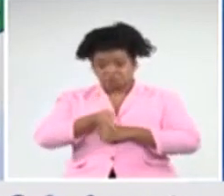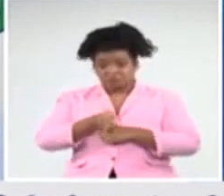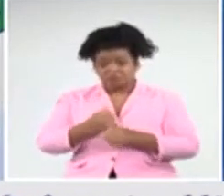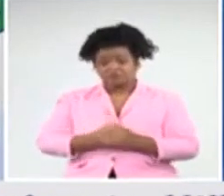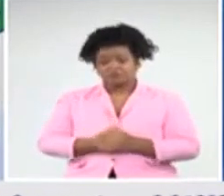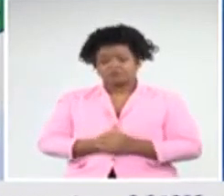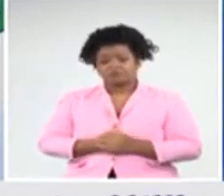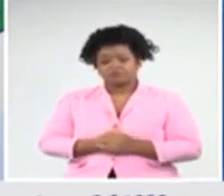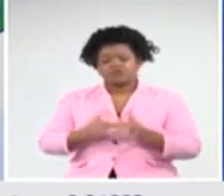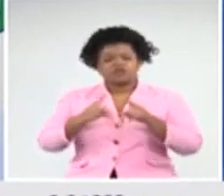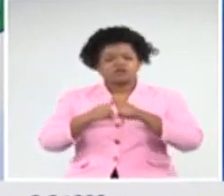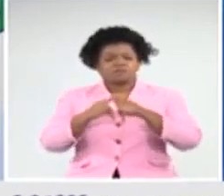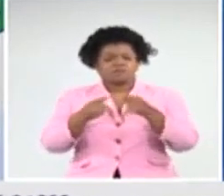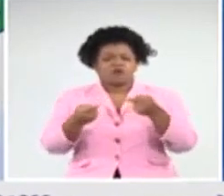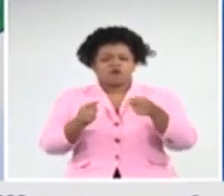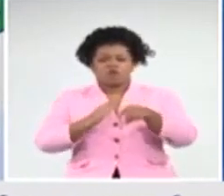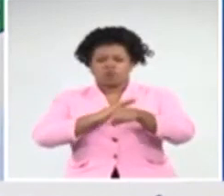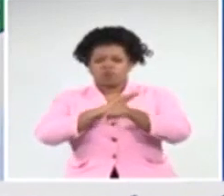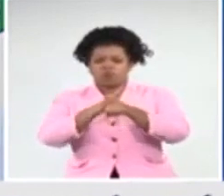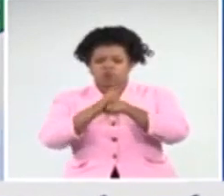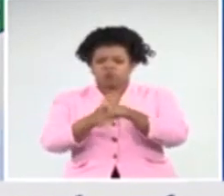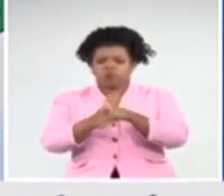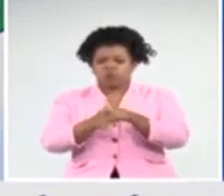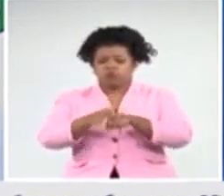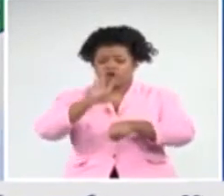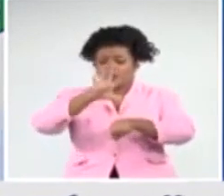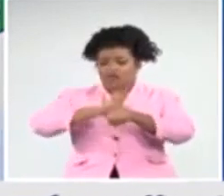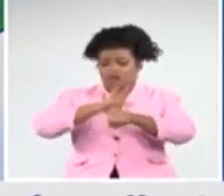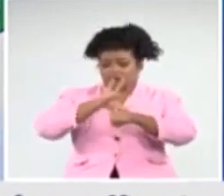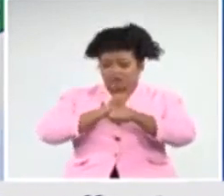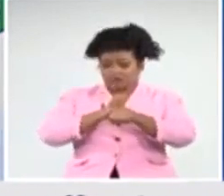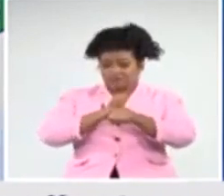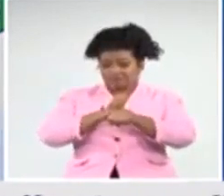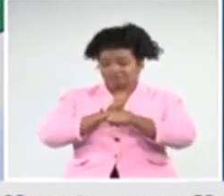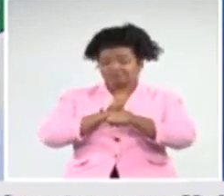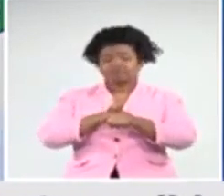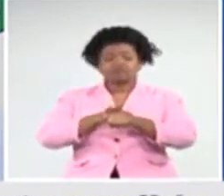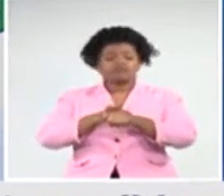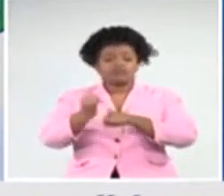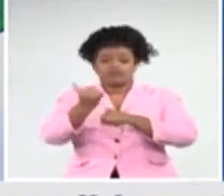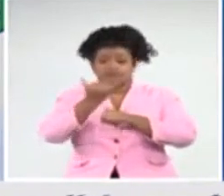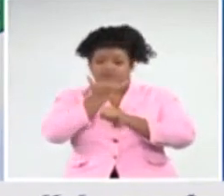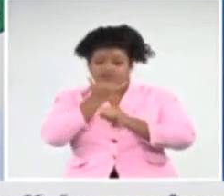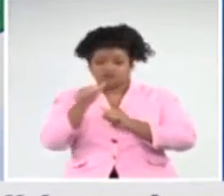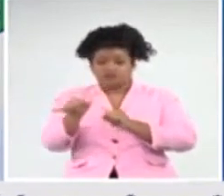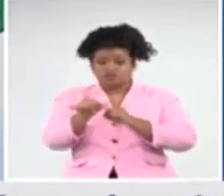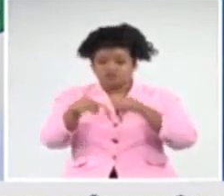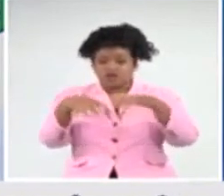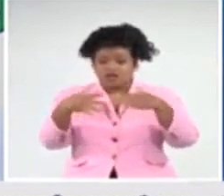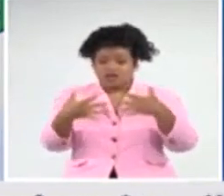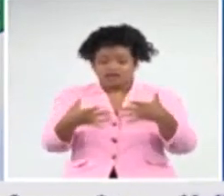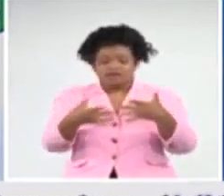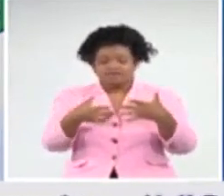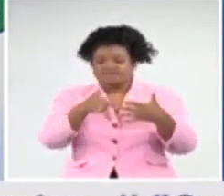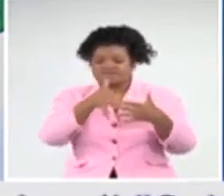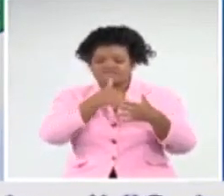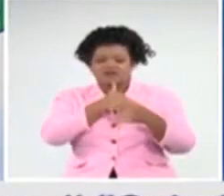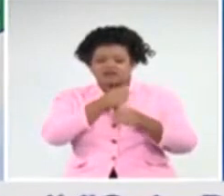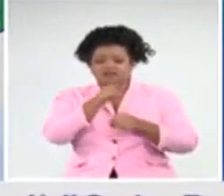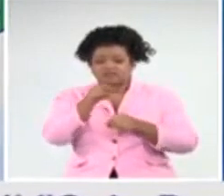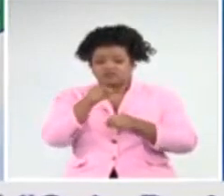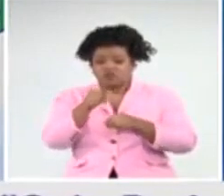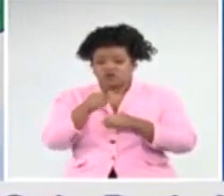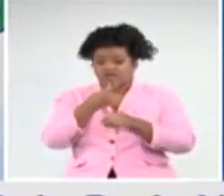las secuelas, sino por la secuela, pero además de eso, por la elevada mortalidad, el